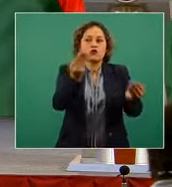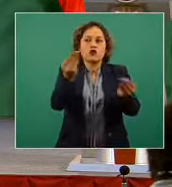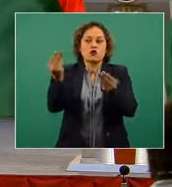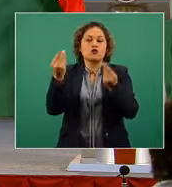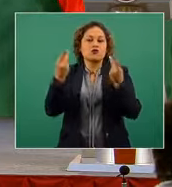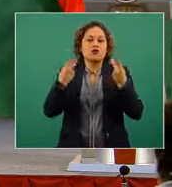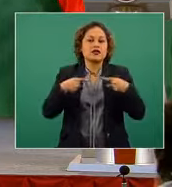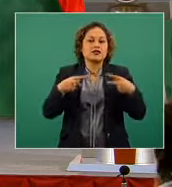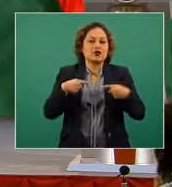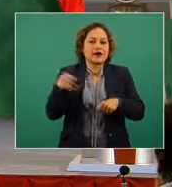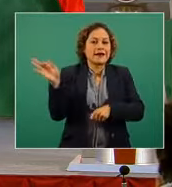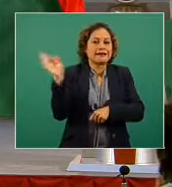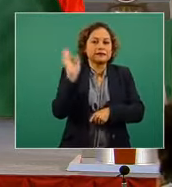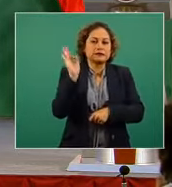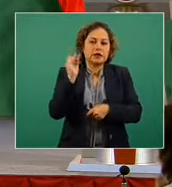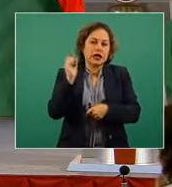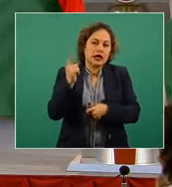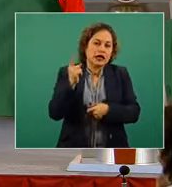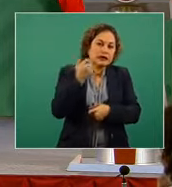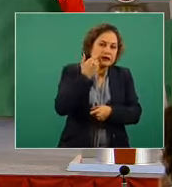país,